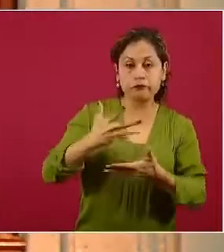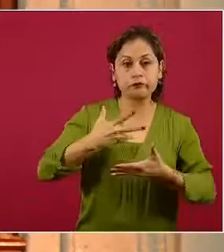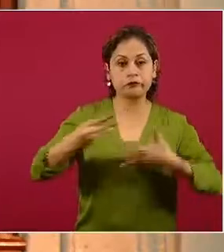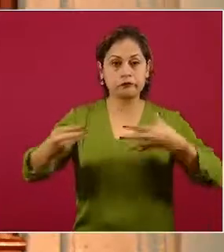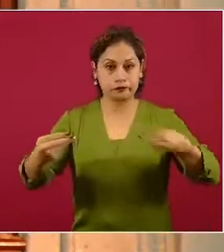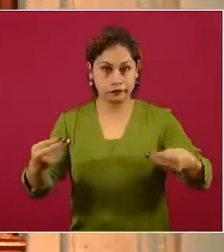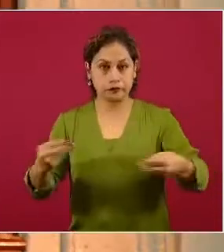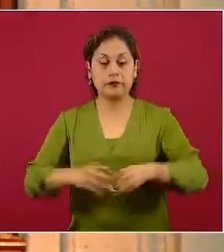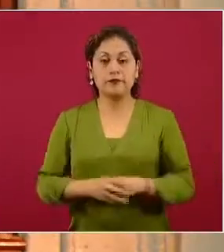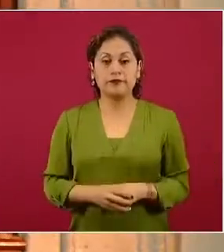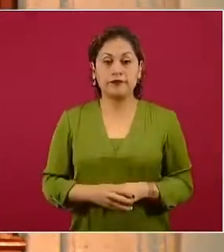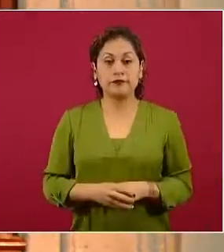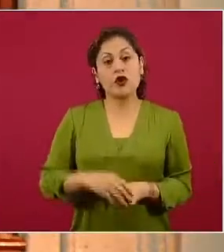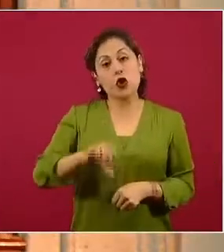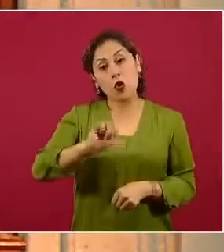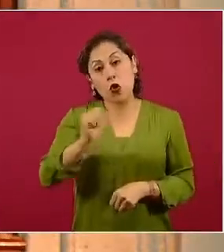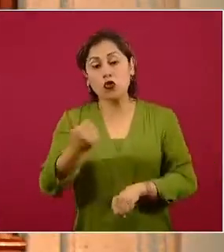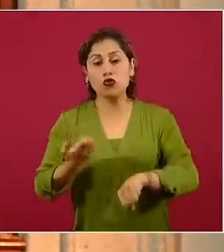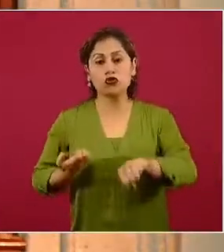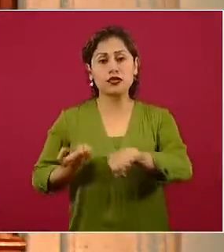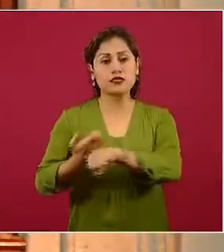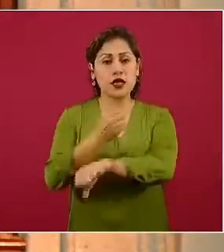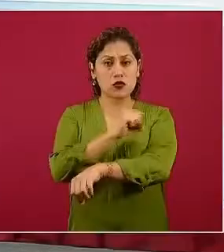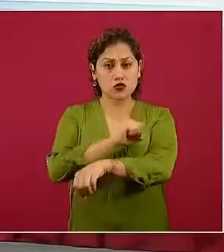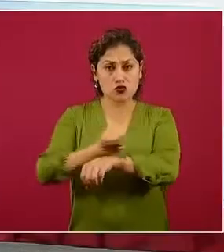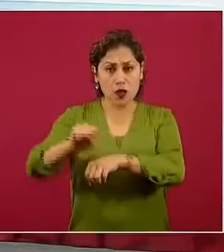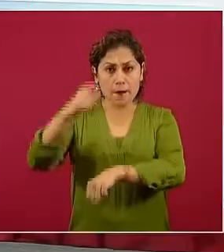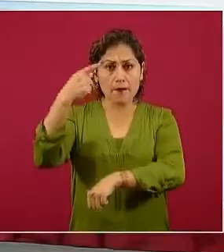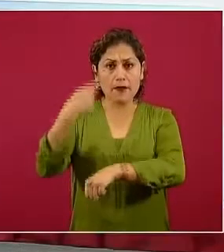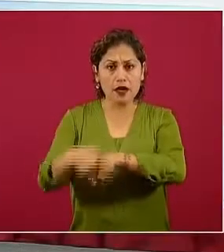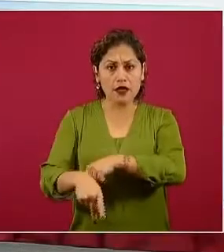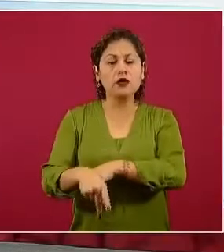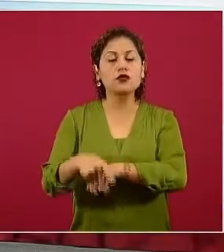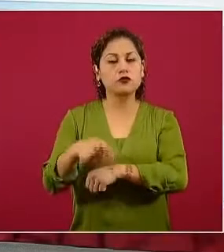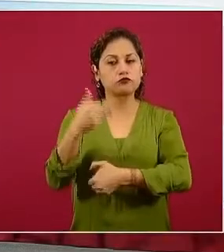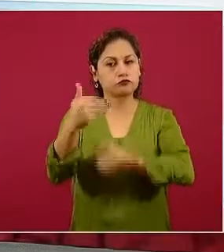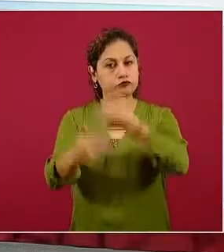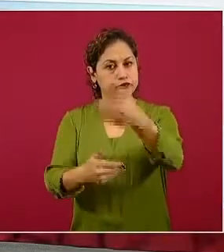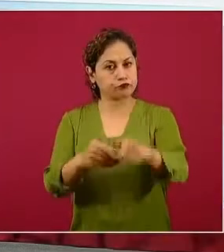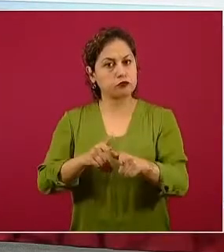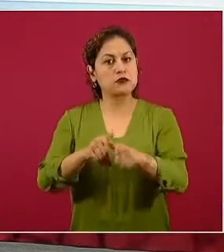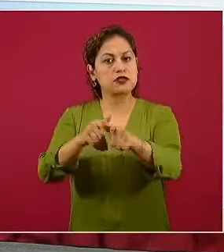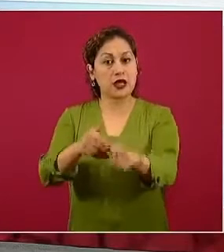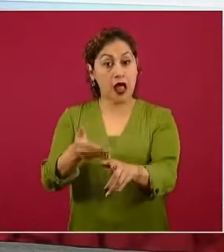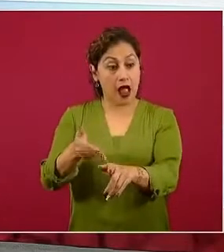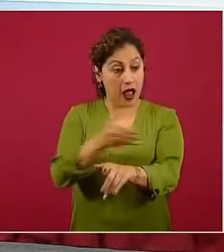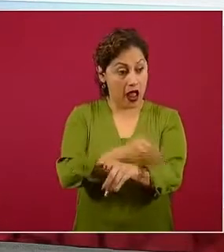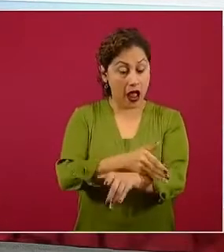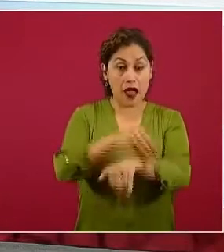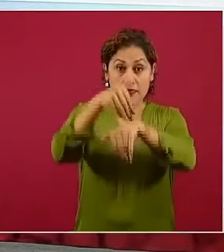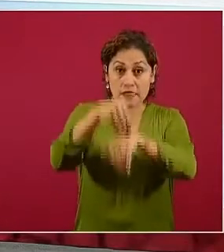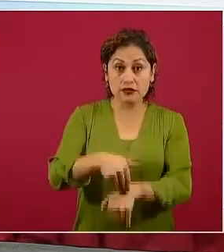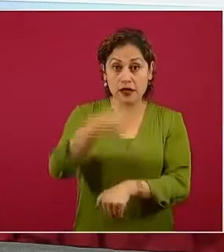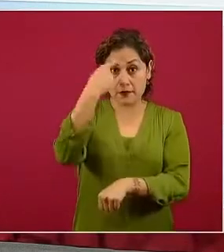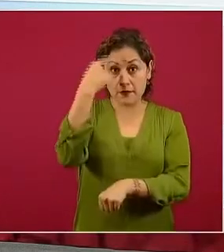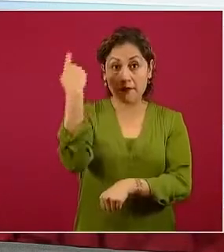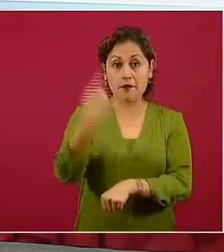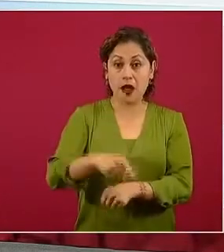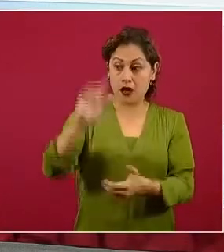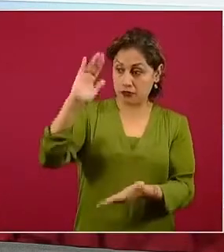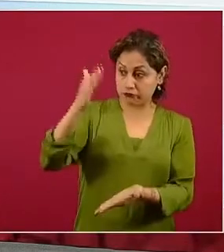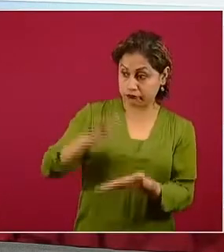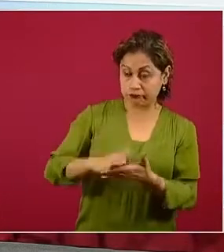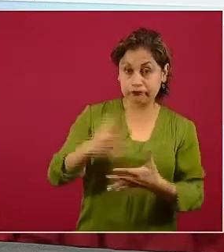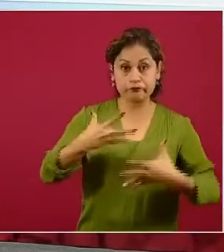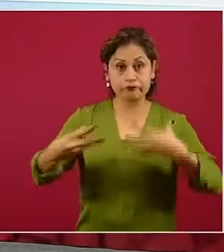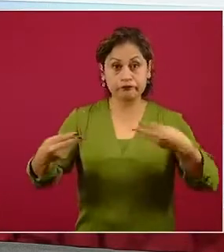riesgo a mantener las acciones que en su momento precisamente contribuyeron y les ayudaron a obtener esos